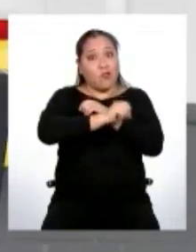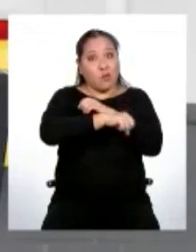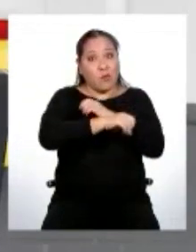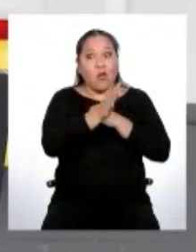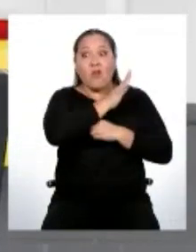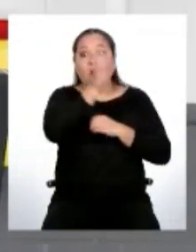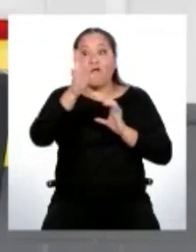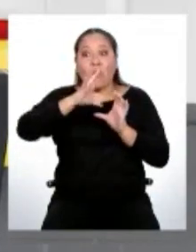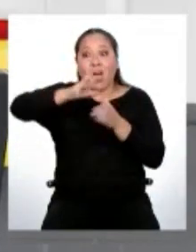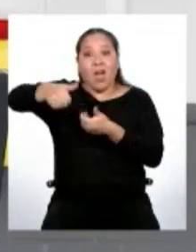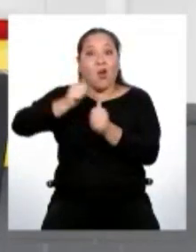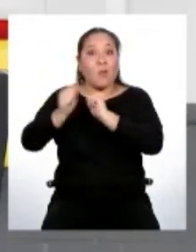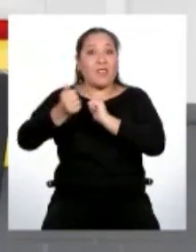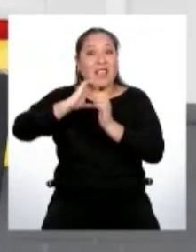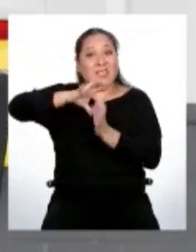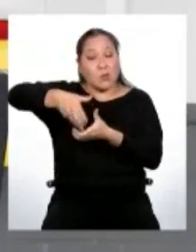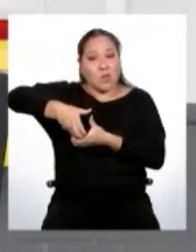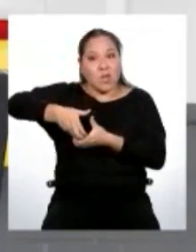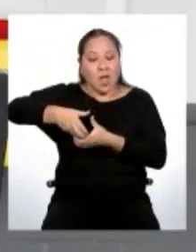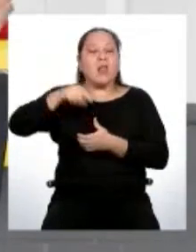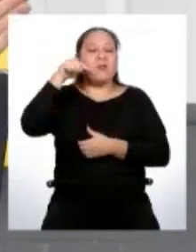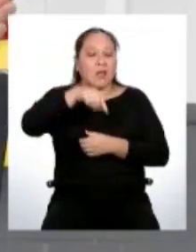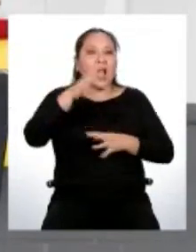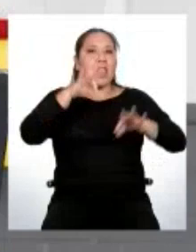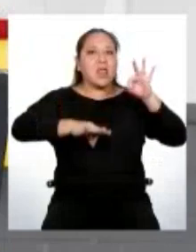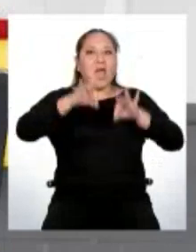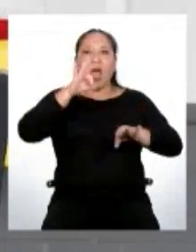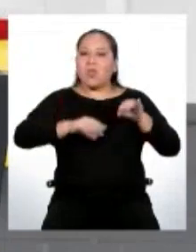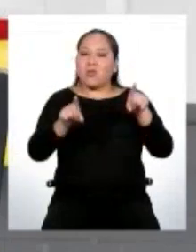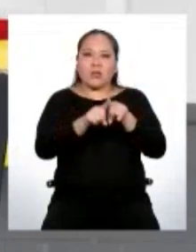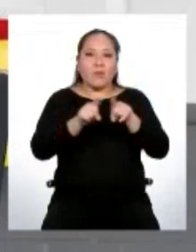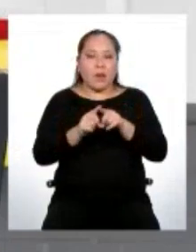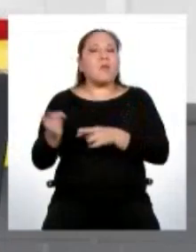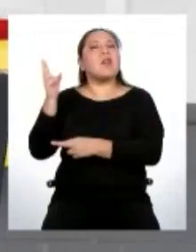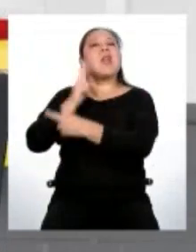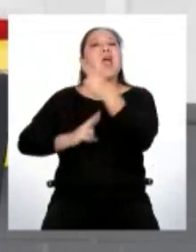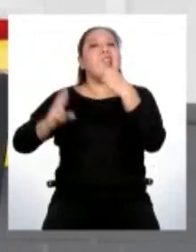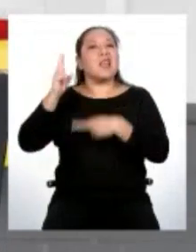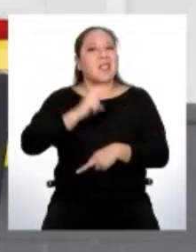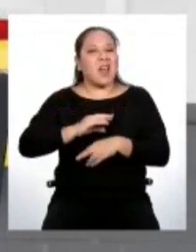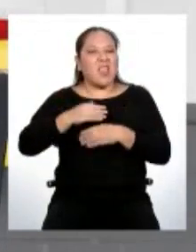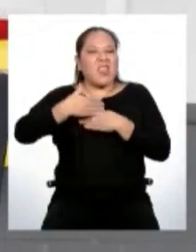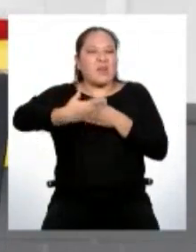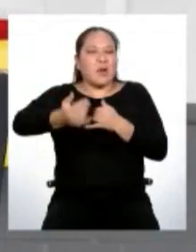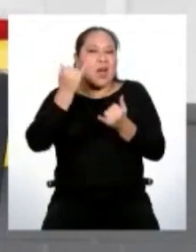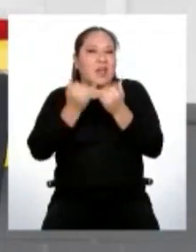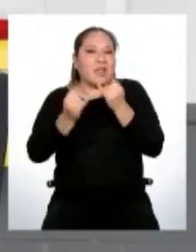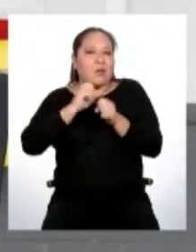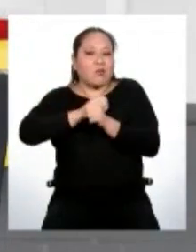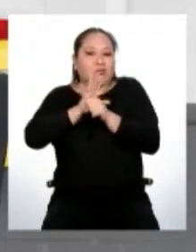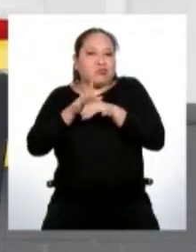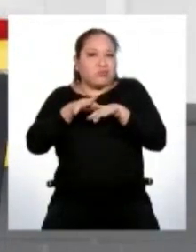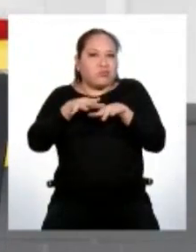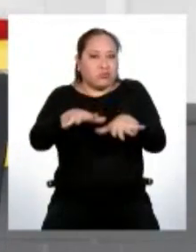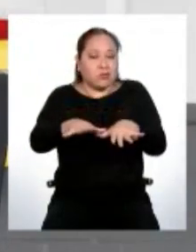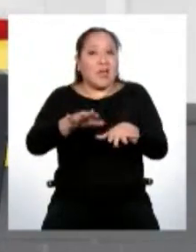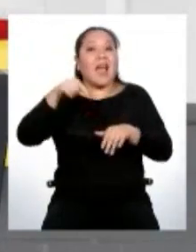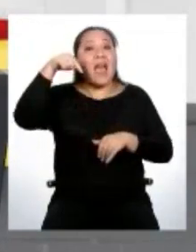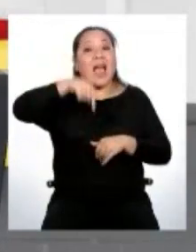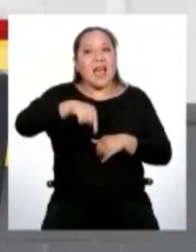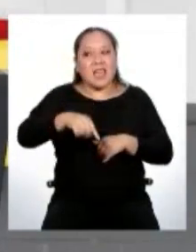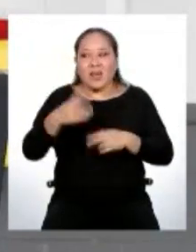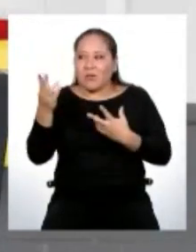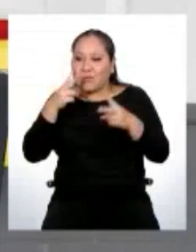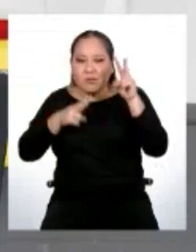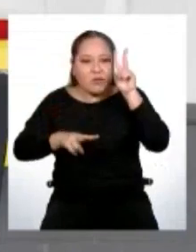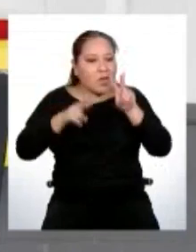después de que toda esta pandemia pase. Mientras tanto, en esta clase estamos cosechando varias obras maestras. ¿Sí